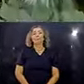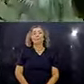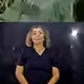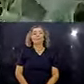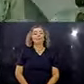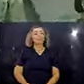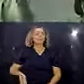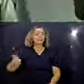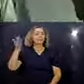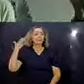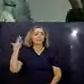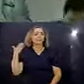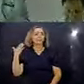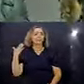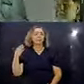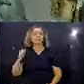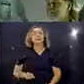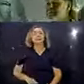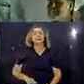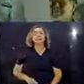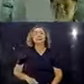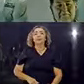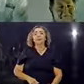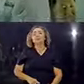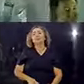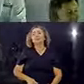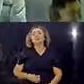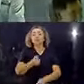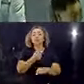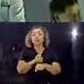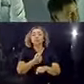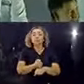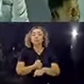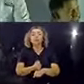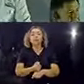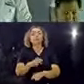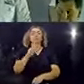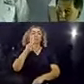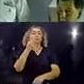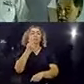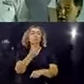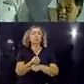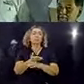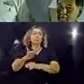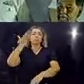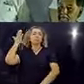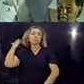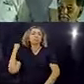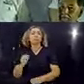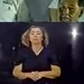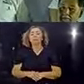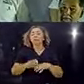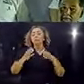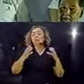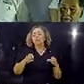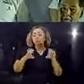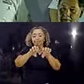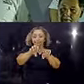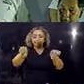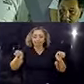hace cerca de semana y media o dos semanas estaba con mi